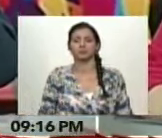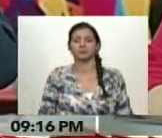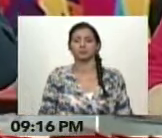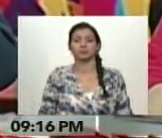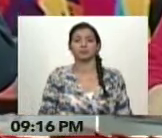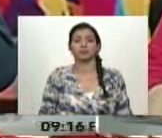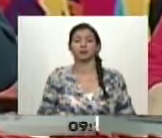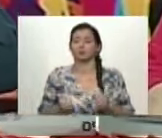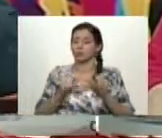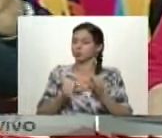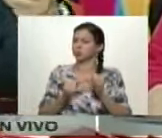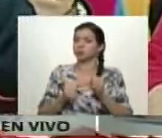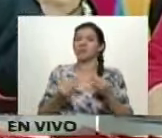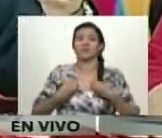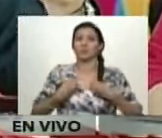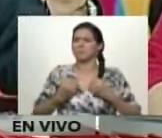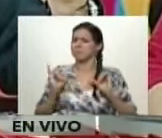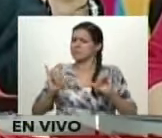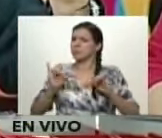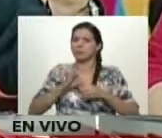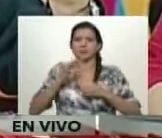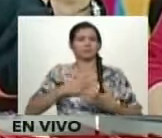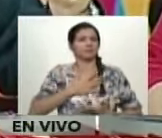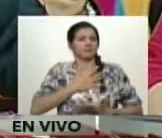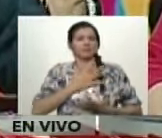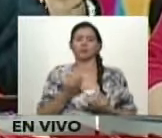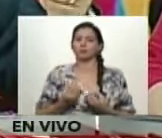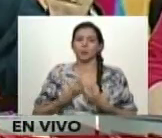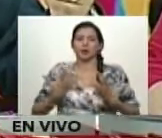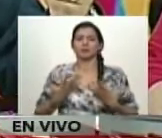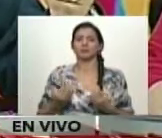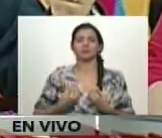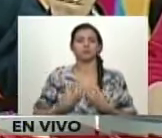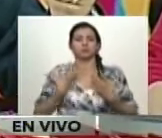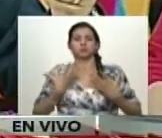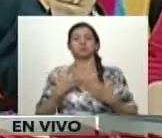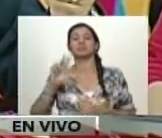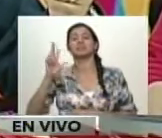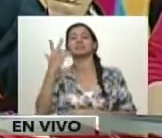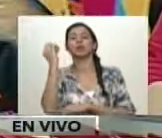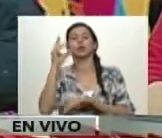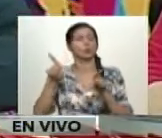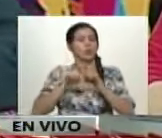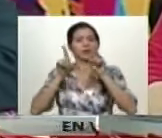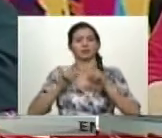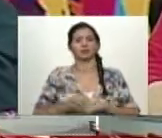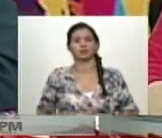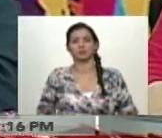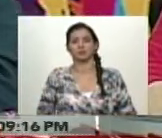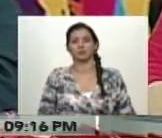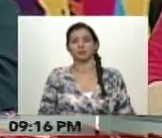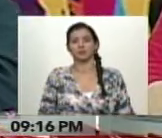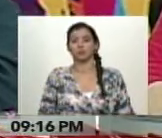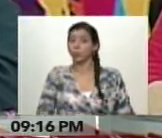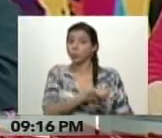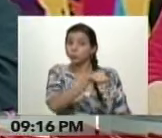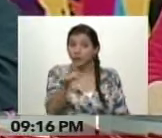Mantengamos vivo este espíritu participativo y protagónico del tercer Congreso. Y